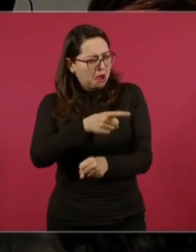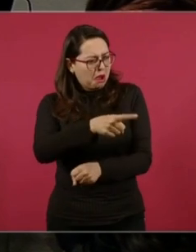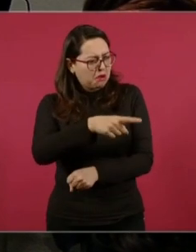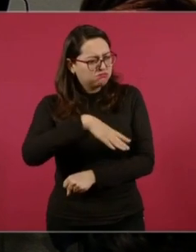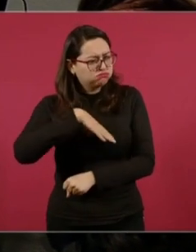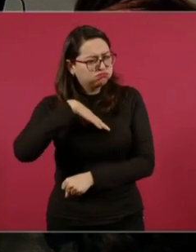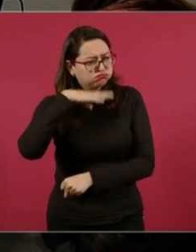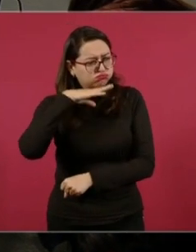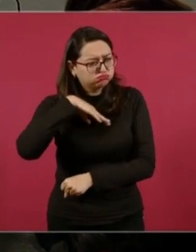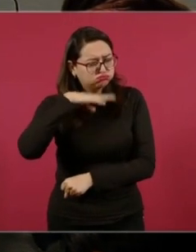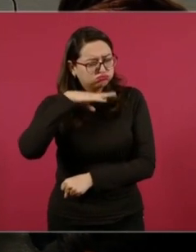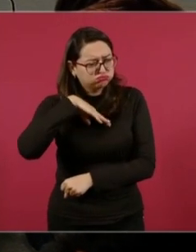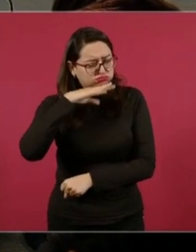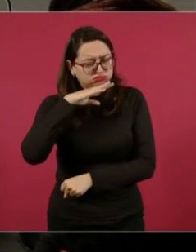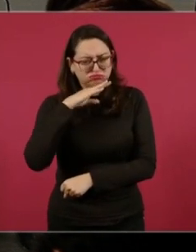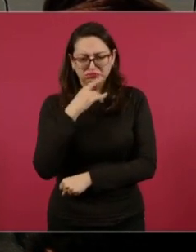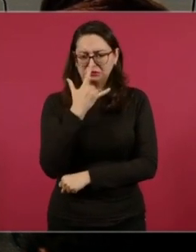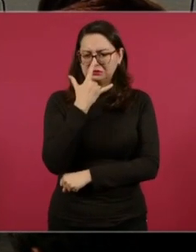Por eso no creo, ¿no?,